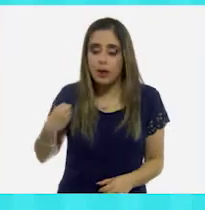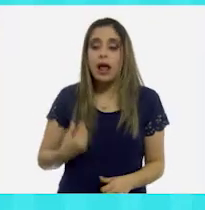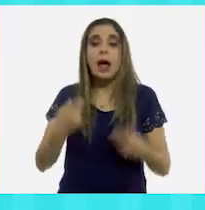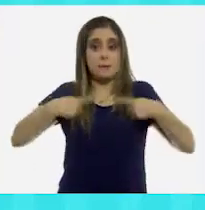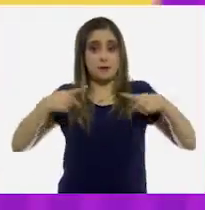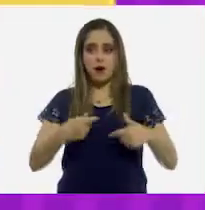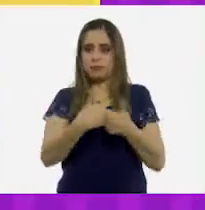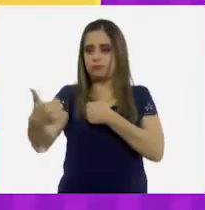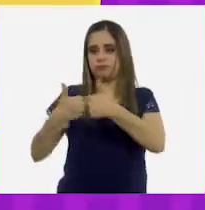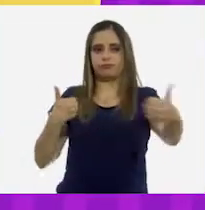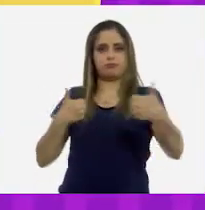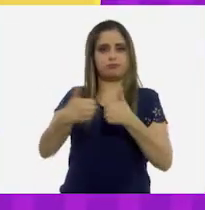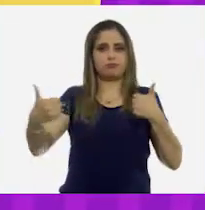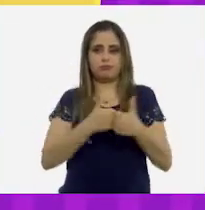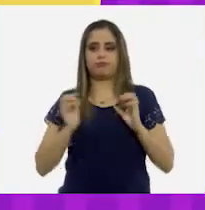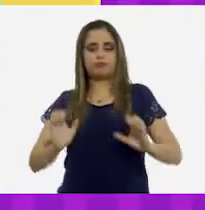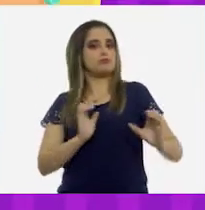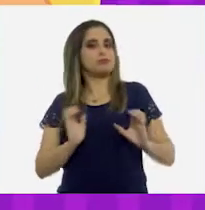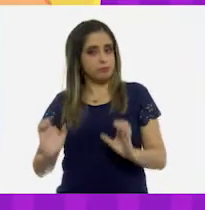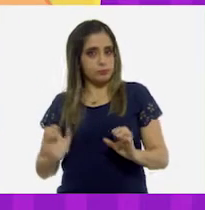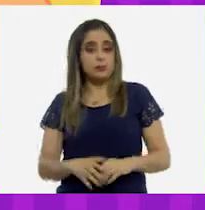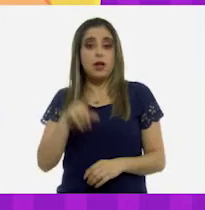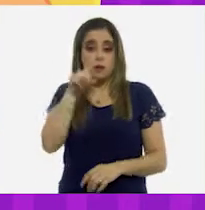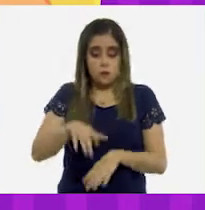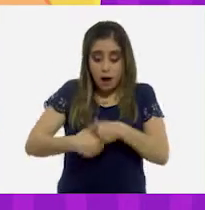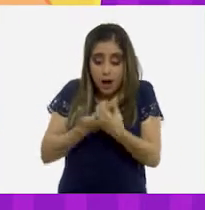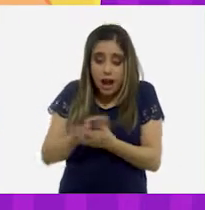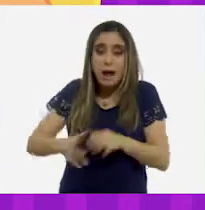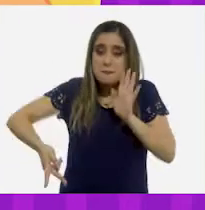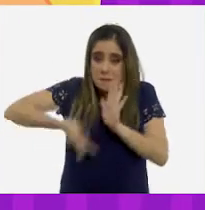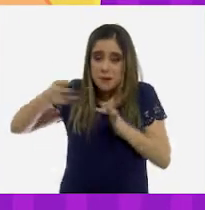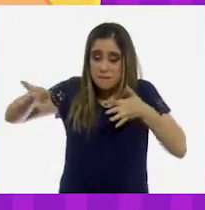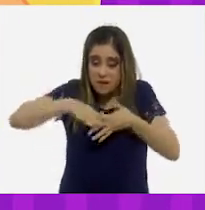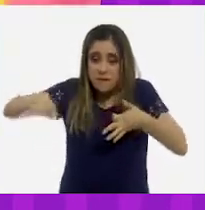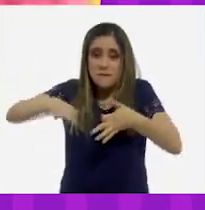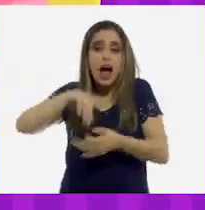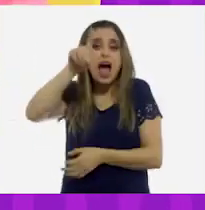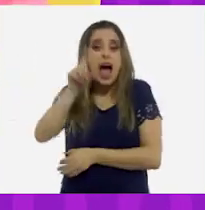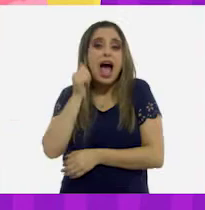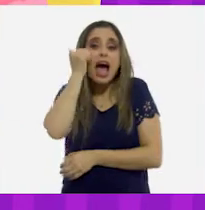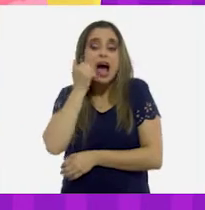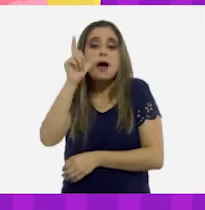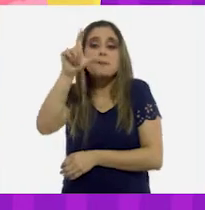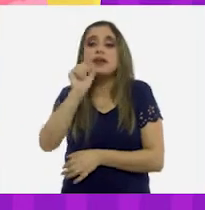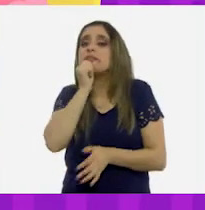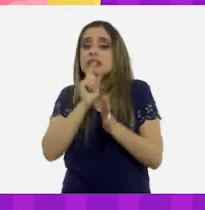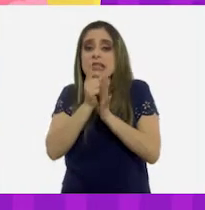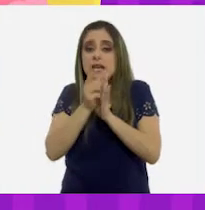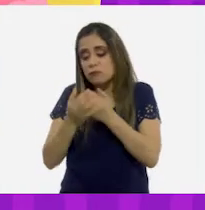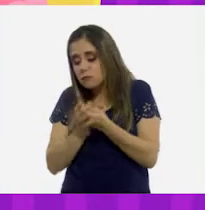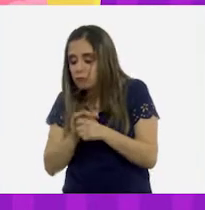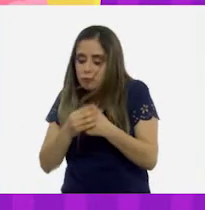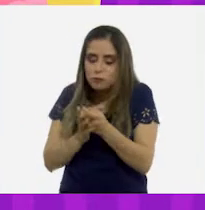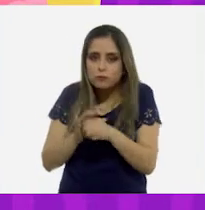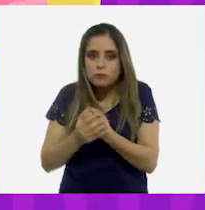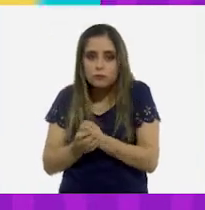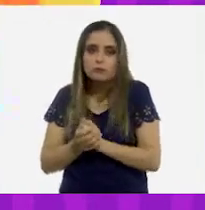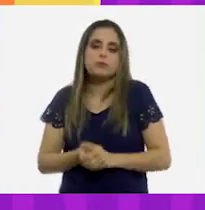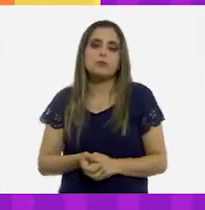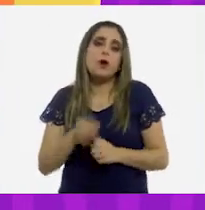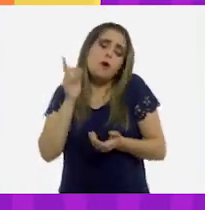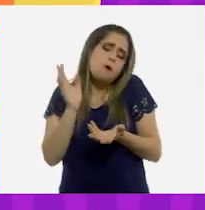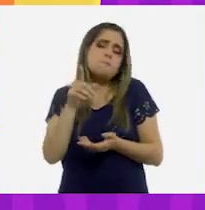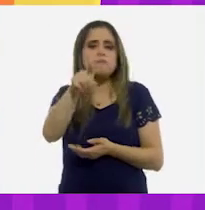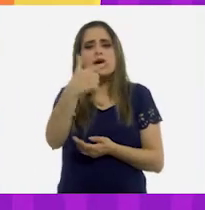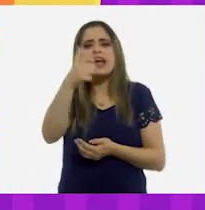y medio entre tú y los demás. Lávate las manos muy seguido con agua y jabón por lo menos durante 20 segundos o aplica